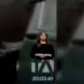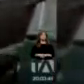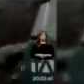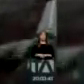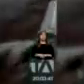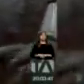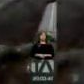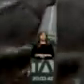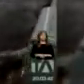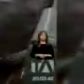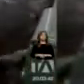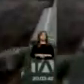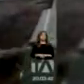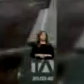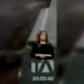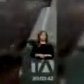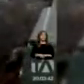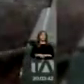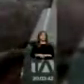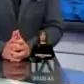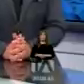Fernanda Ceballos, 24 horas.